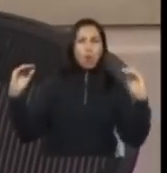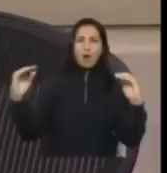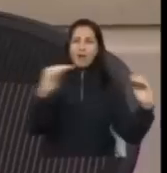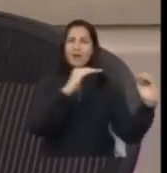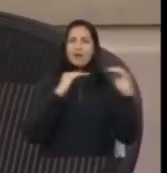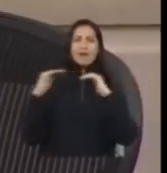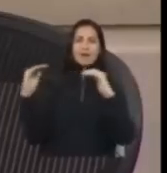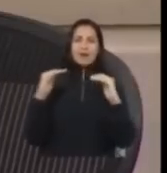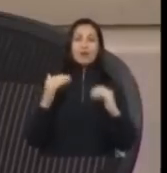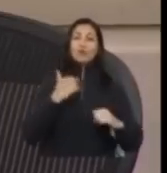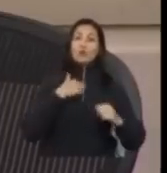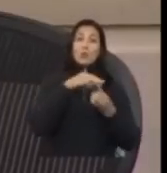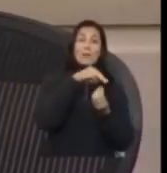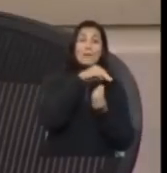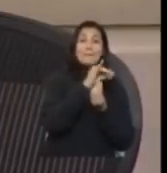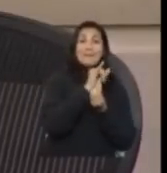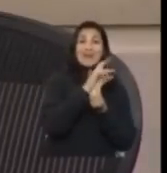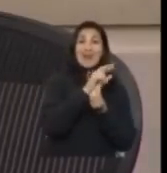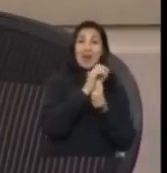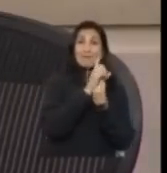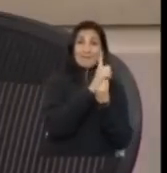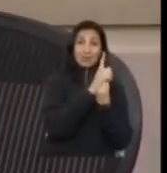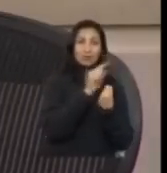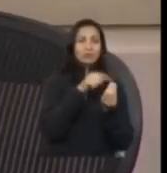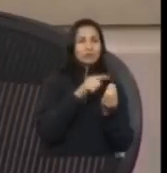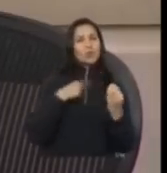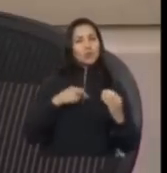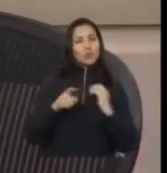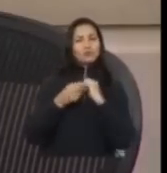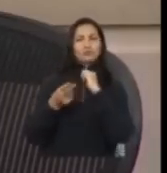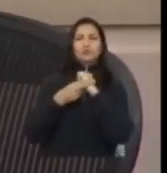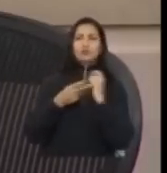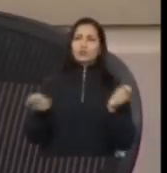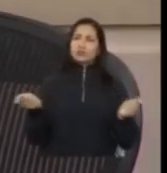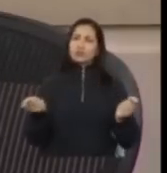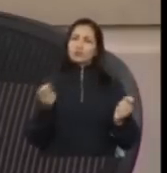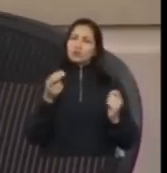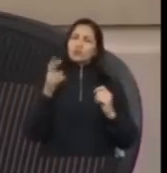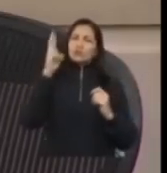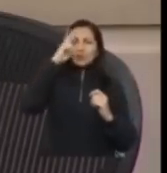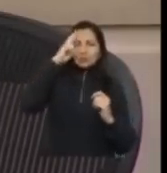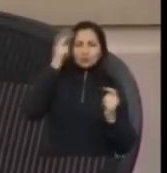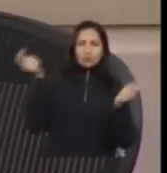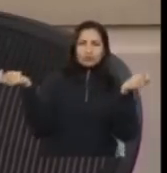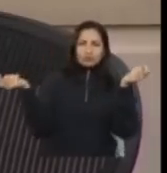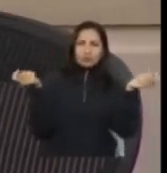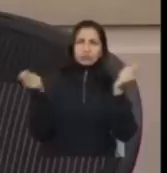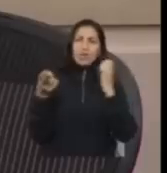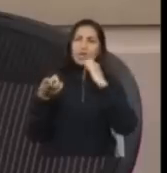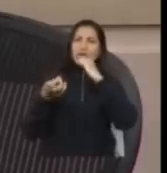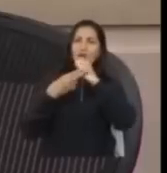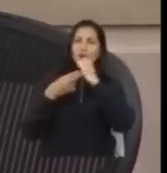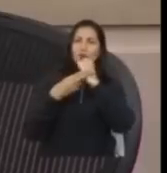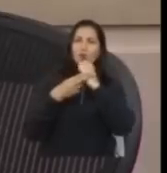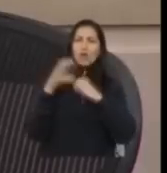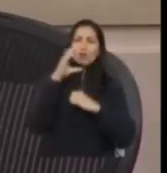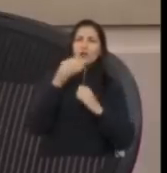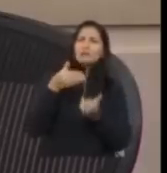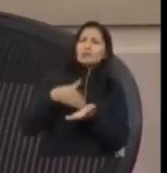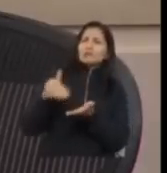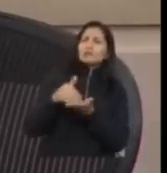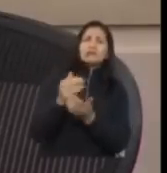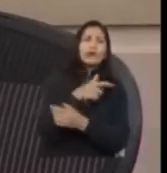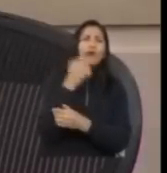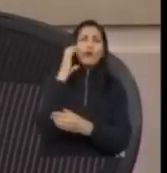toda iniciativa que busque la austeridad, que busque racionalidad, que busque ahorrarle dinero a todos los